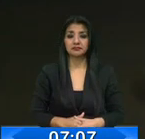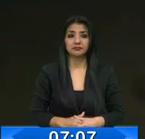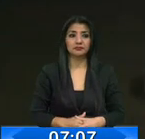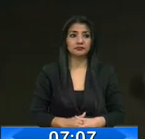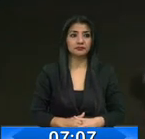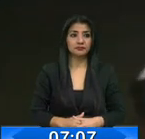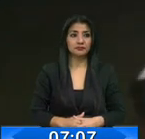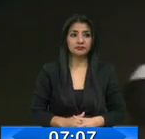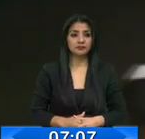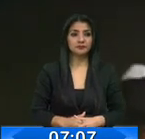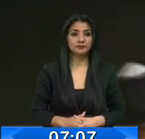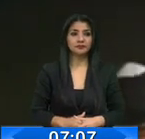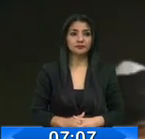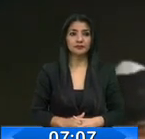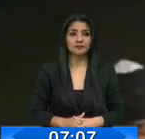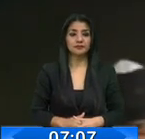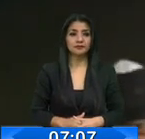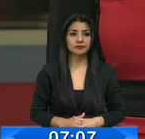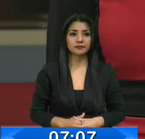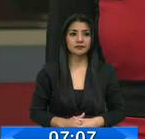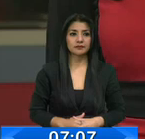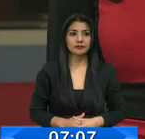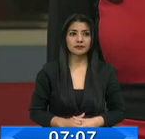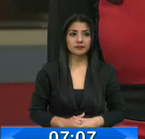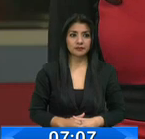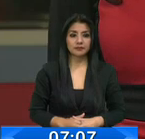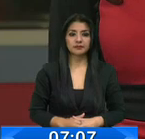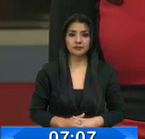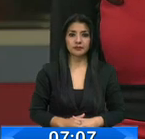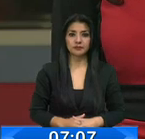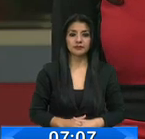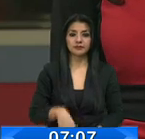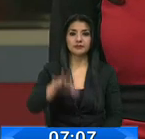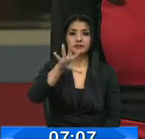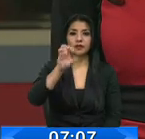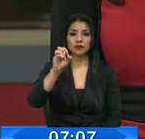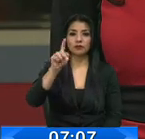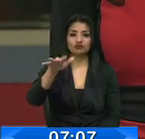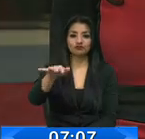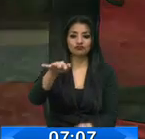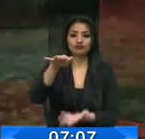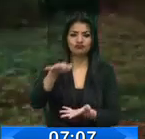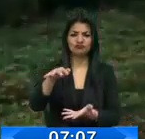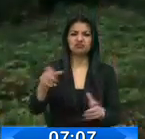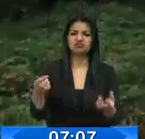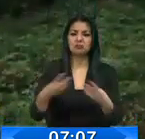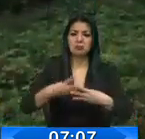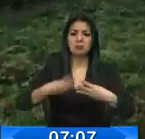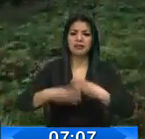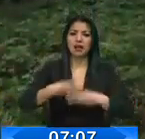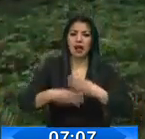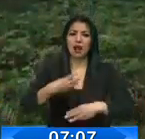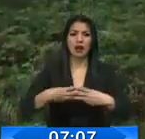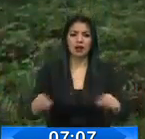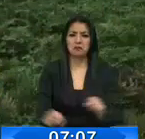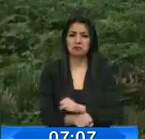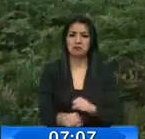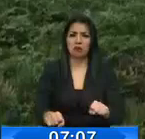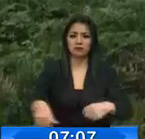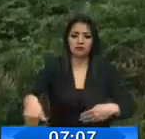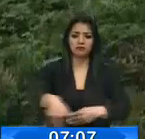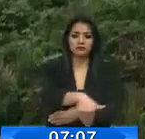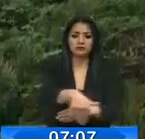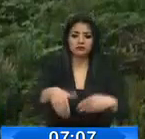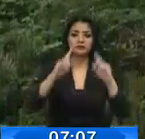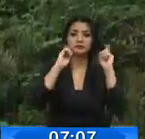informó Iván Casamen. Y 50 kilogramos de material explosivo fue encontrado enterrado en la zona fronteriza de San